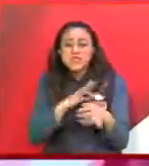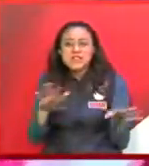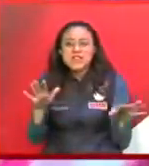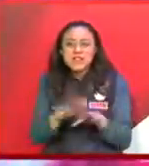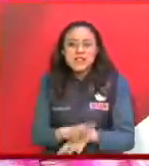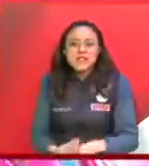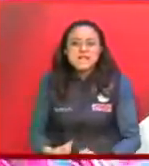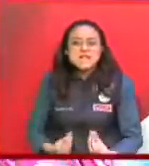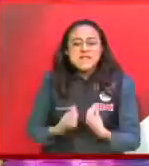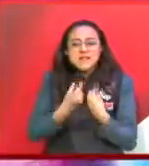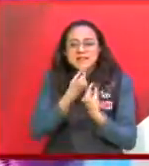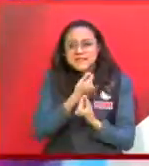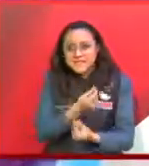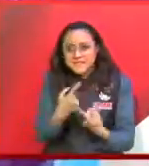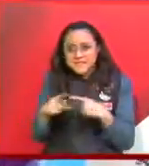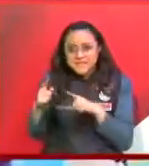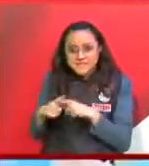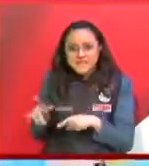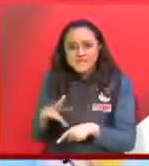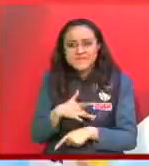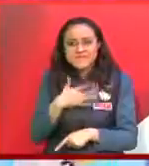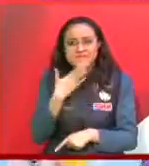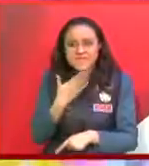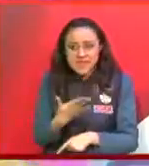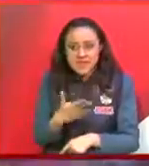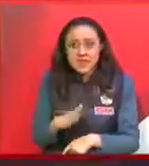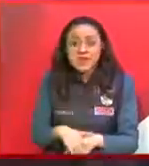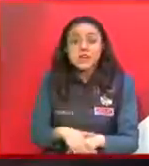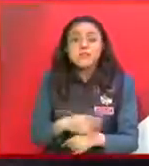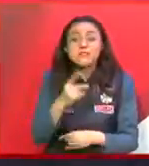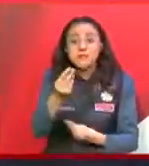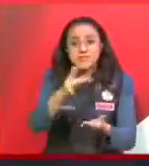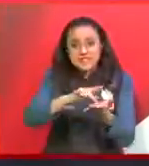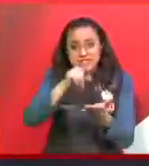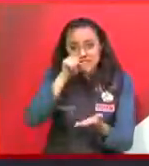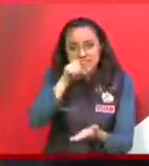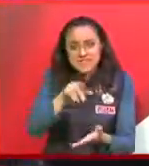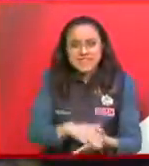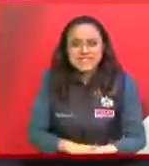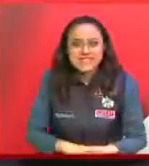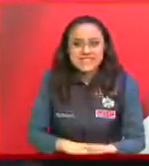las vidas de quien vive esta campaña. Y todo esto fue gracias a usted.